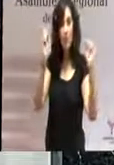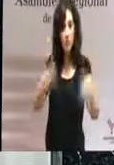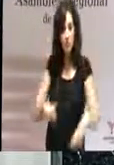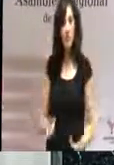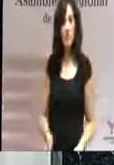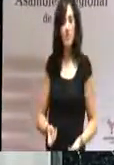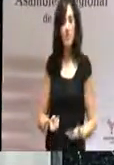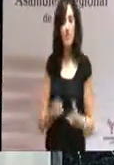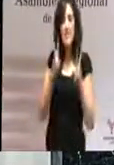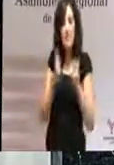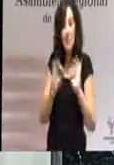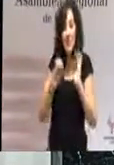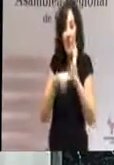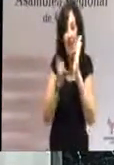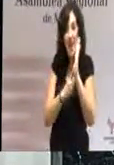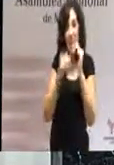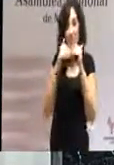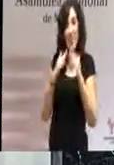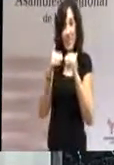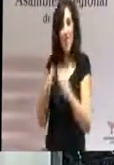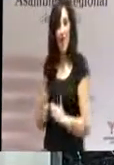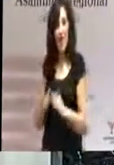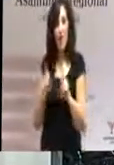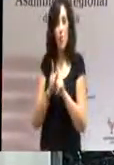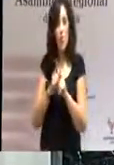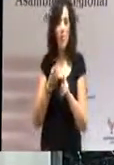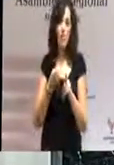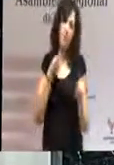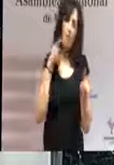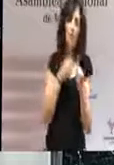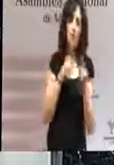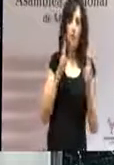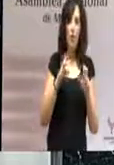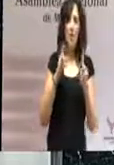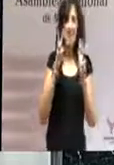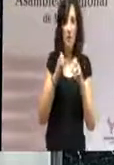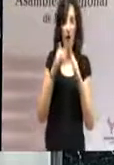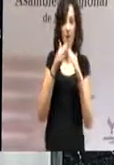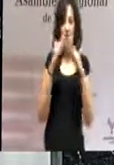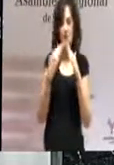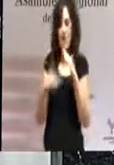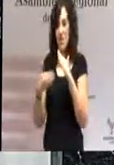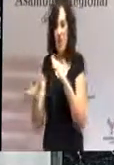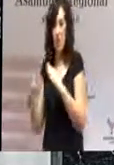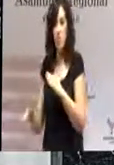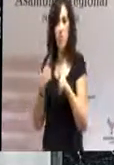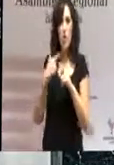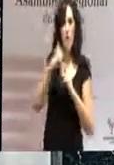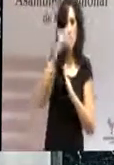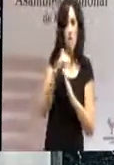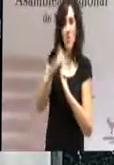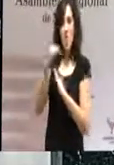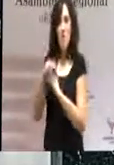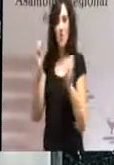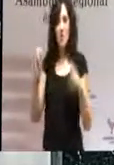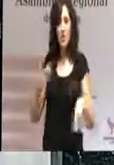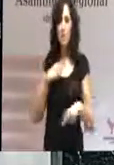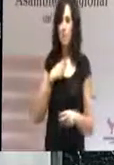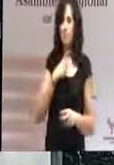desarrollo de una ley de vivienda con el que frenar el drama de los desahucios y abordar los retos del